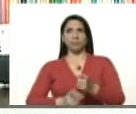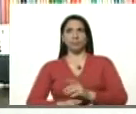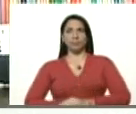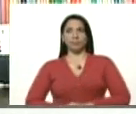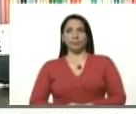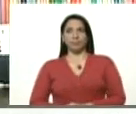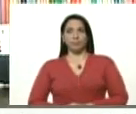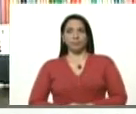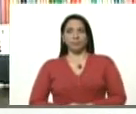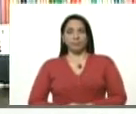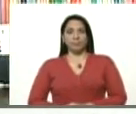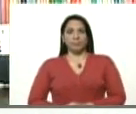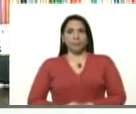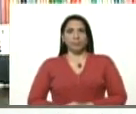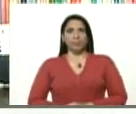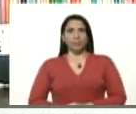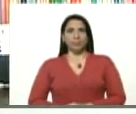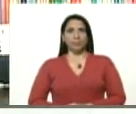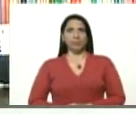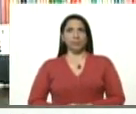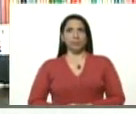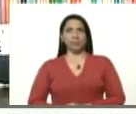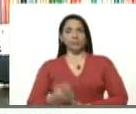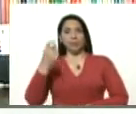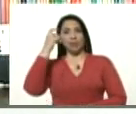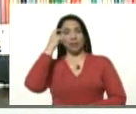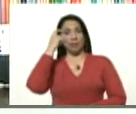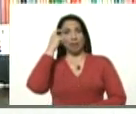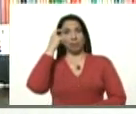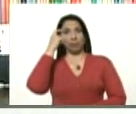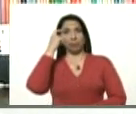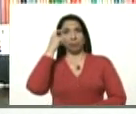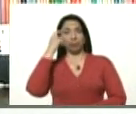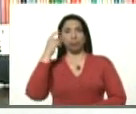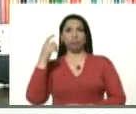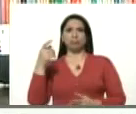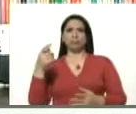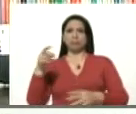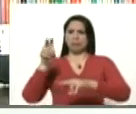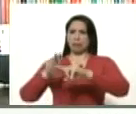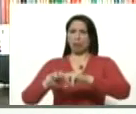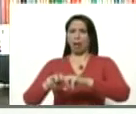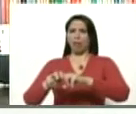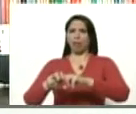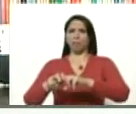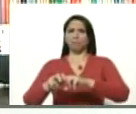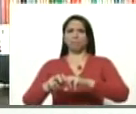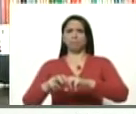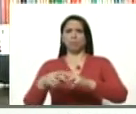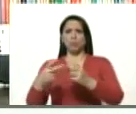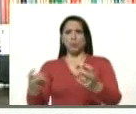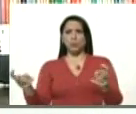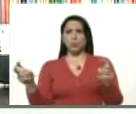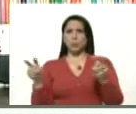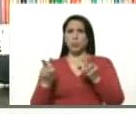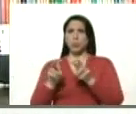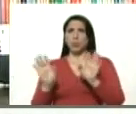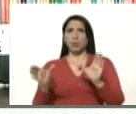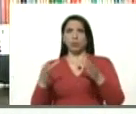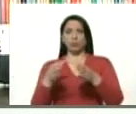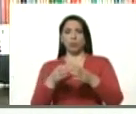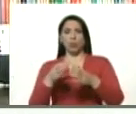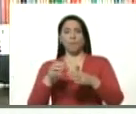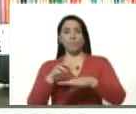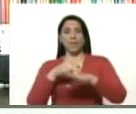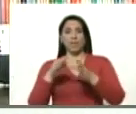combatiente. En estos días salió en una mesa redonda con el ministro Jorge Rodríguez. Muy